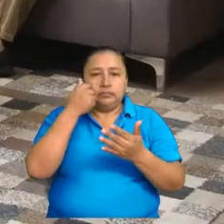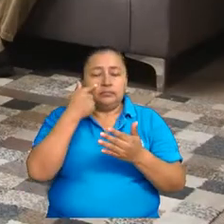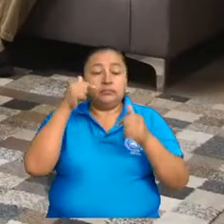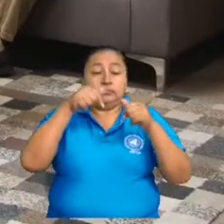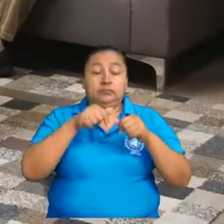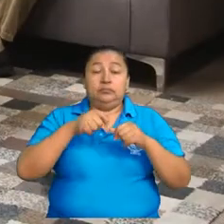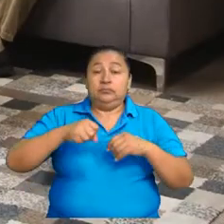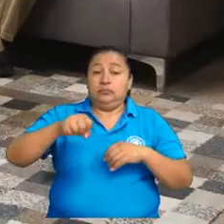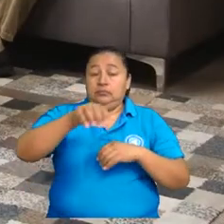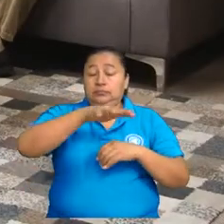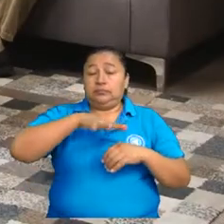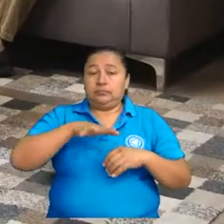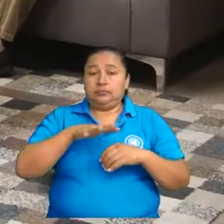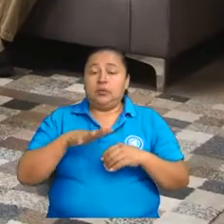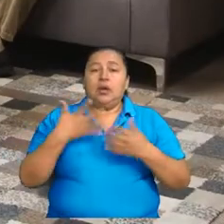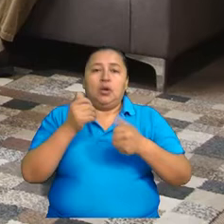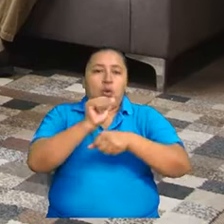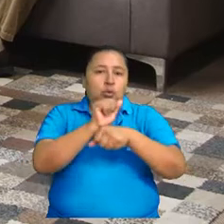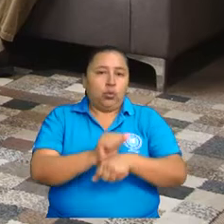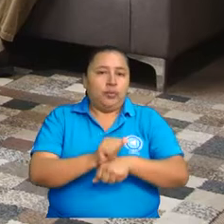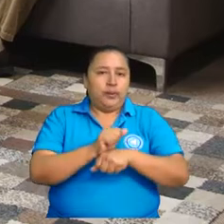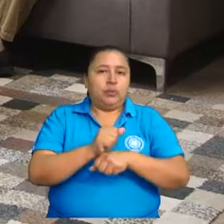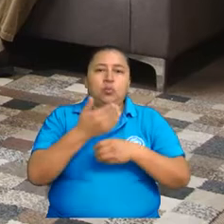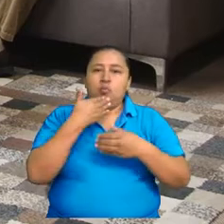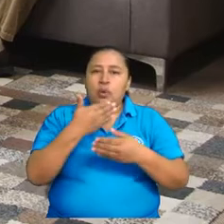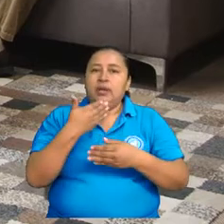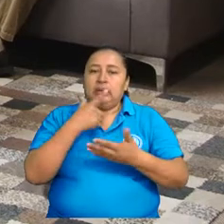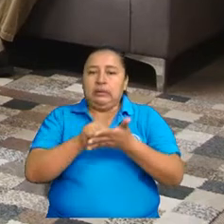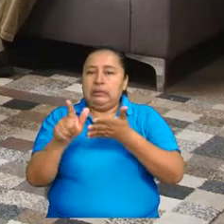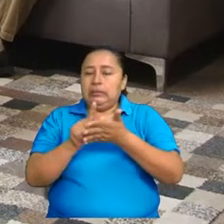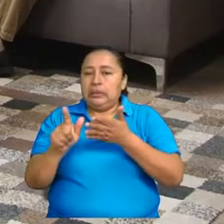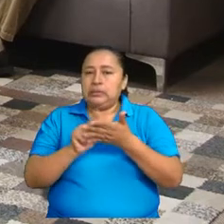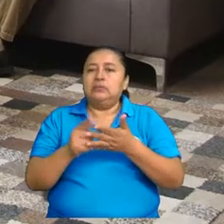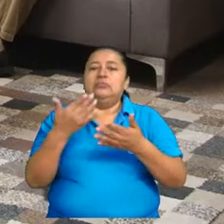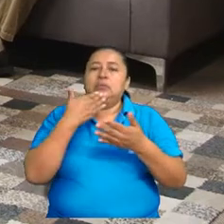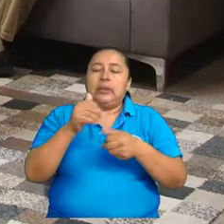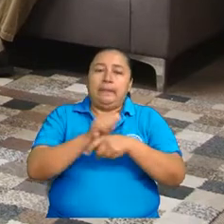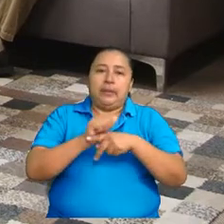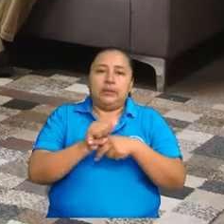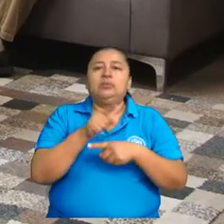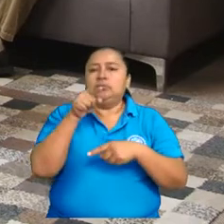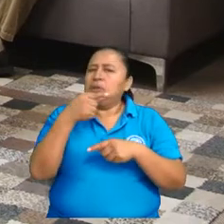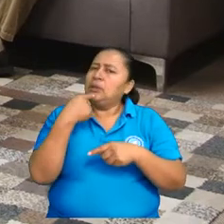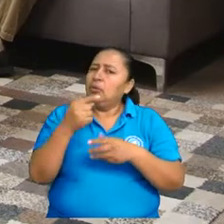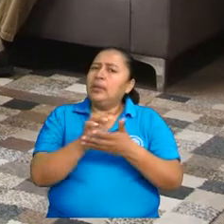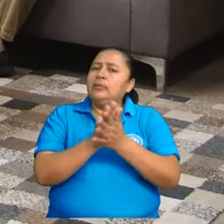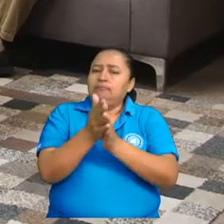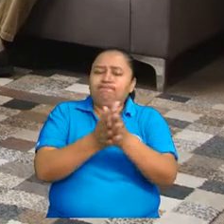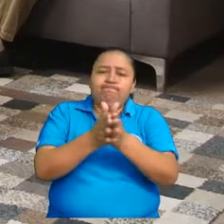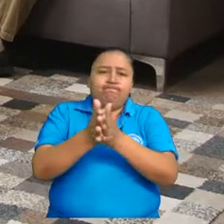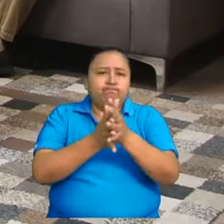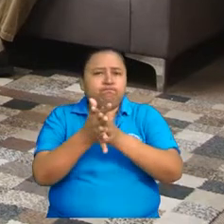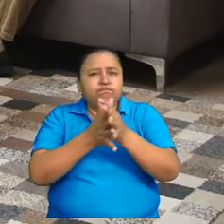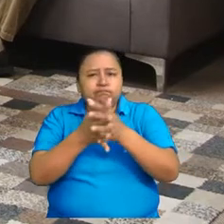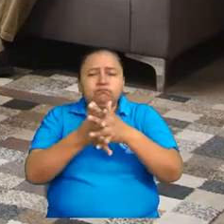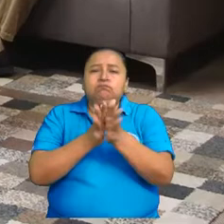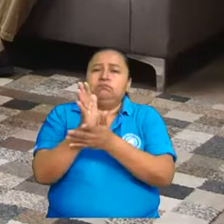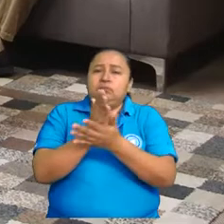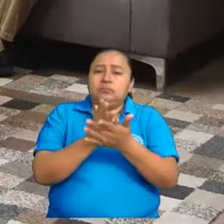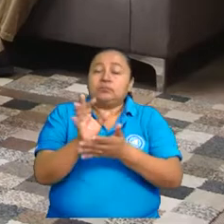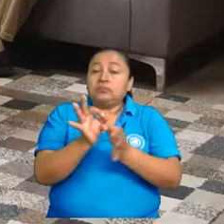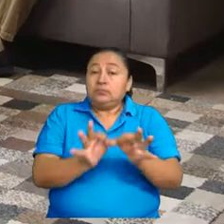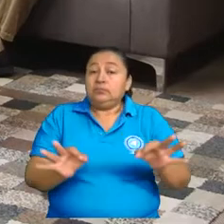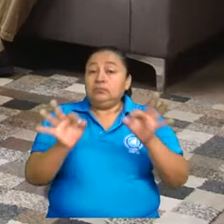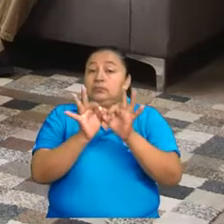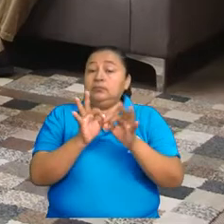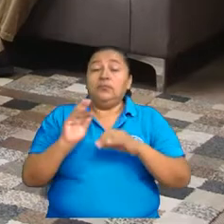de higiene, sino la puesta en práctica de ellos. Así es. Te mencionaba el lavado de manos como una herramienta, bueno, y que además en